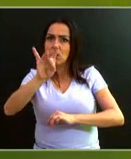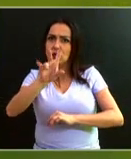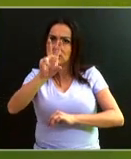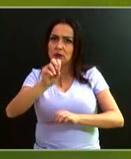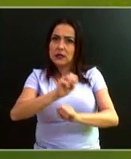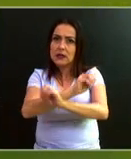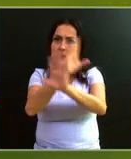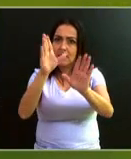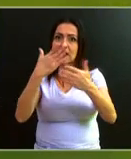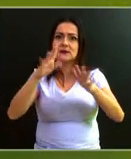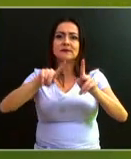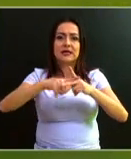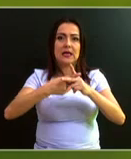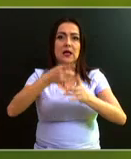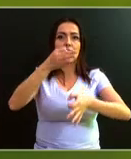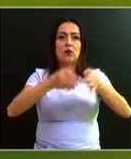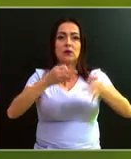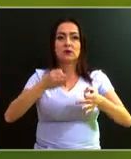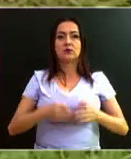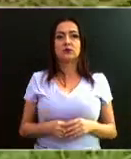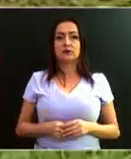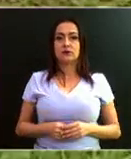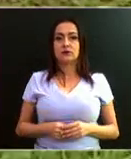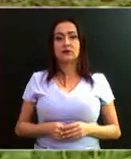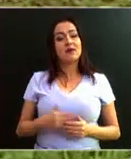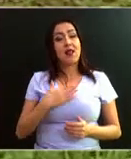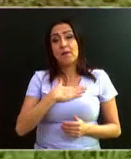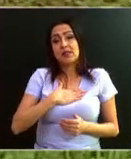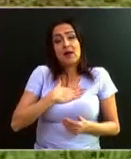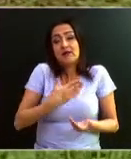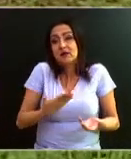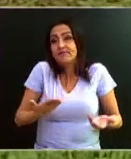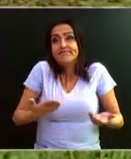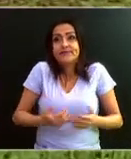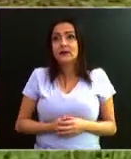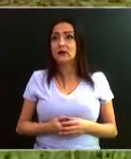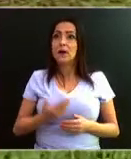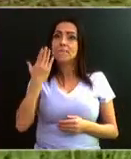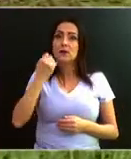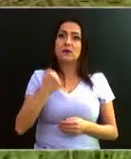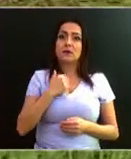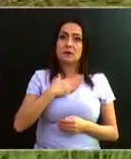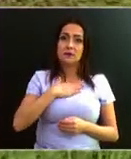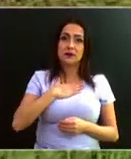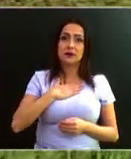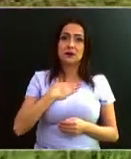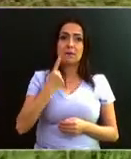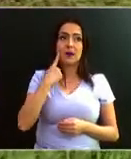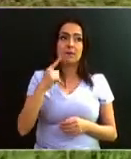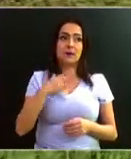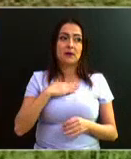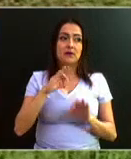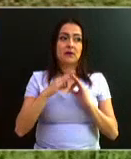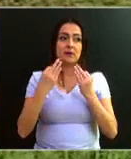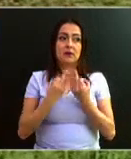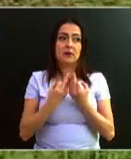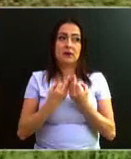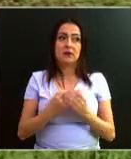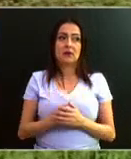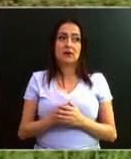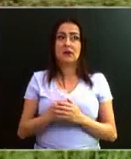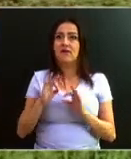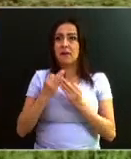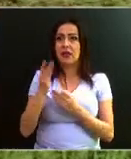de la mañana, iniciaría su juicio. Y es lamentable porque tanto para mi persona como para mi familia y la familia de ellos,